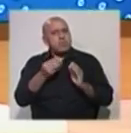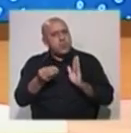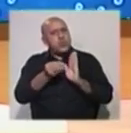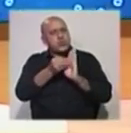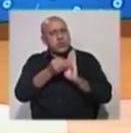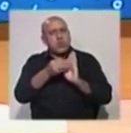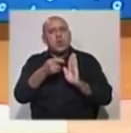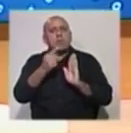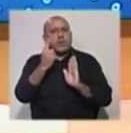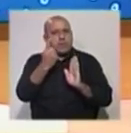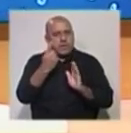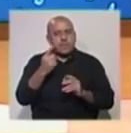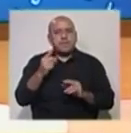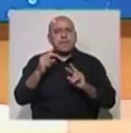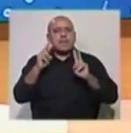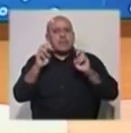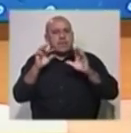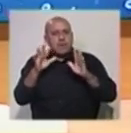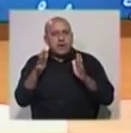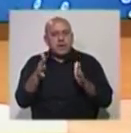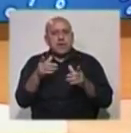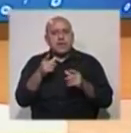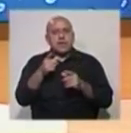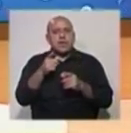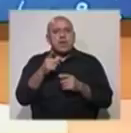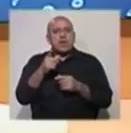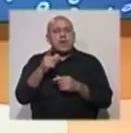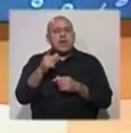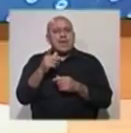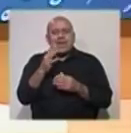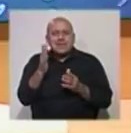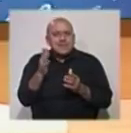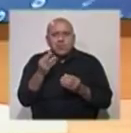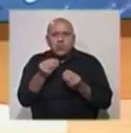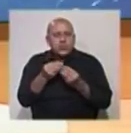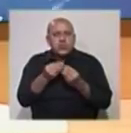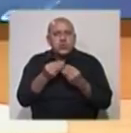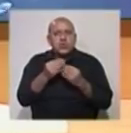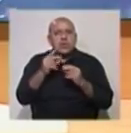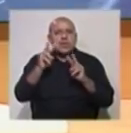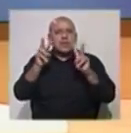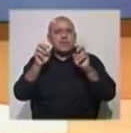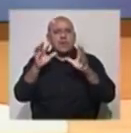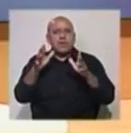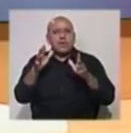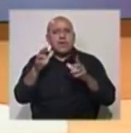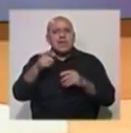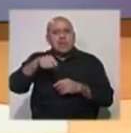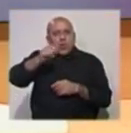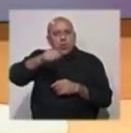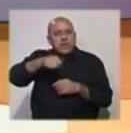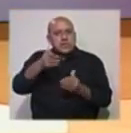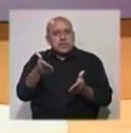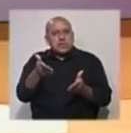Primero, el protagonismo absolutamente excesivo de la figura del juez, que parece